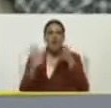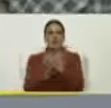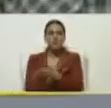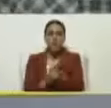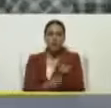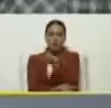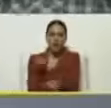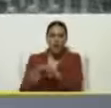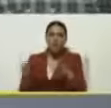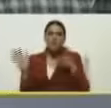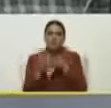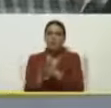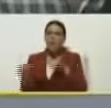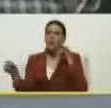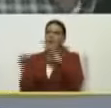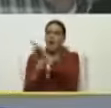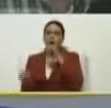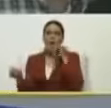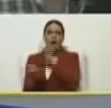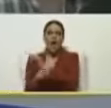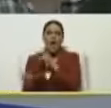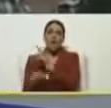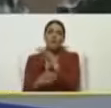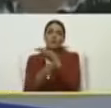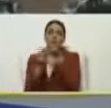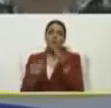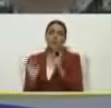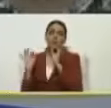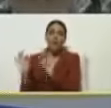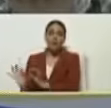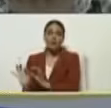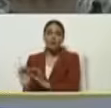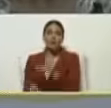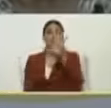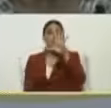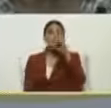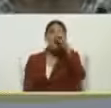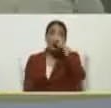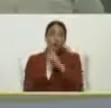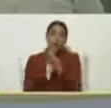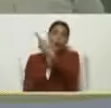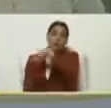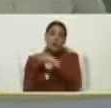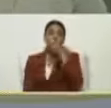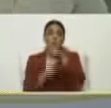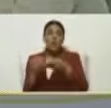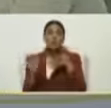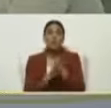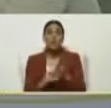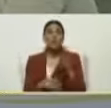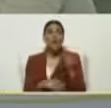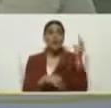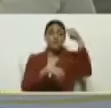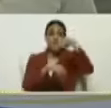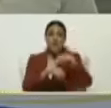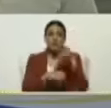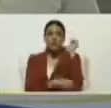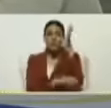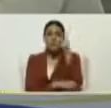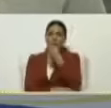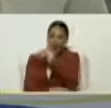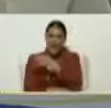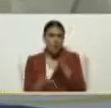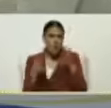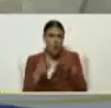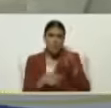en unas elecciones? Y esos 5 años que ellos tuvieron la Asamblea Nacional, ¿salieron a ayudar al